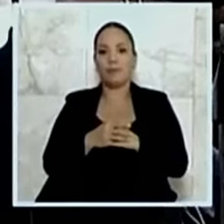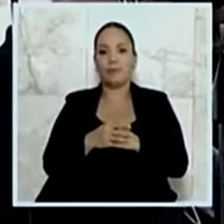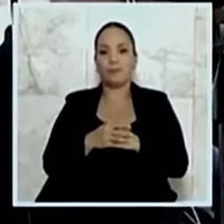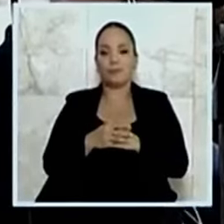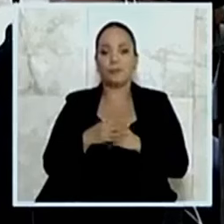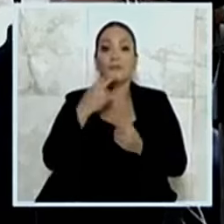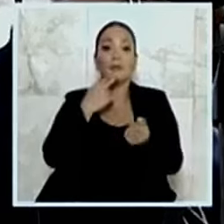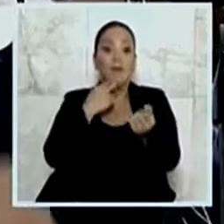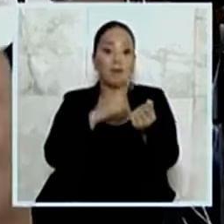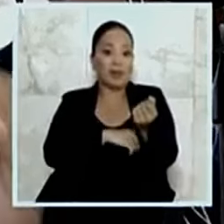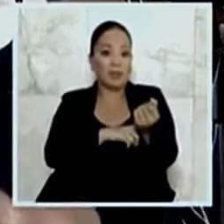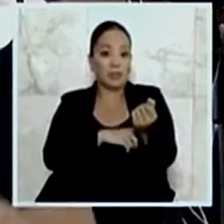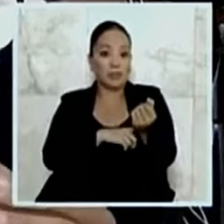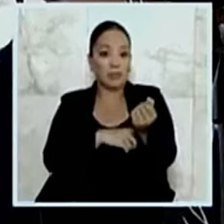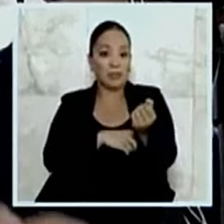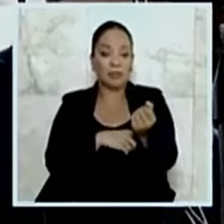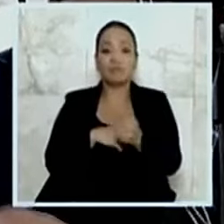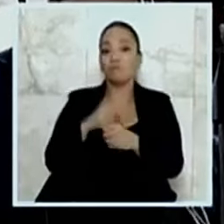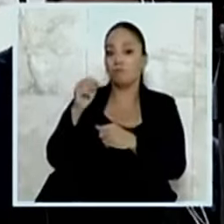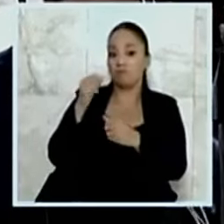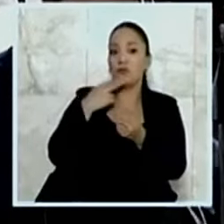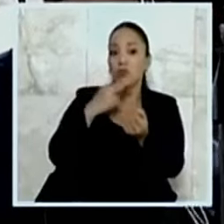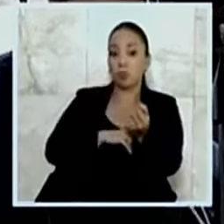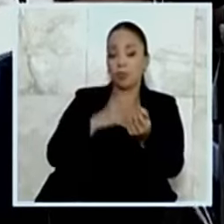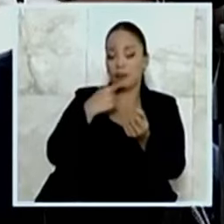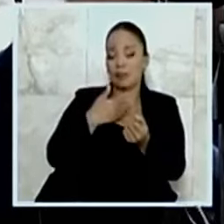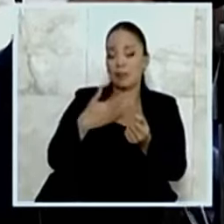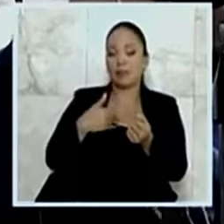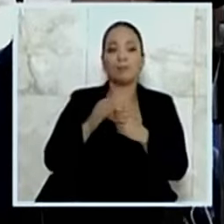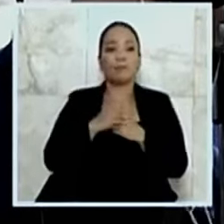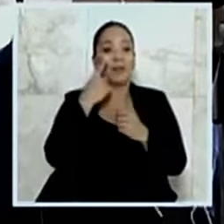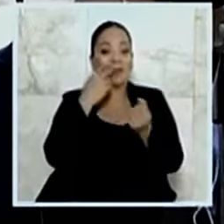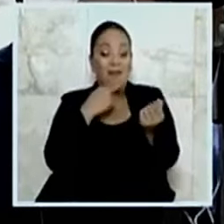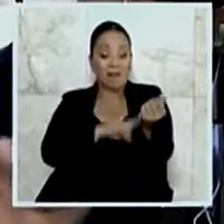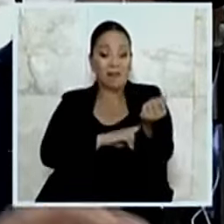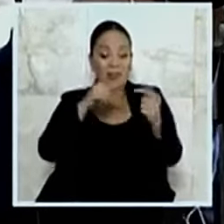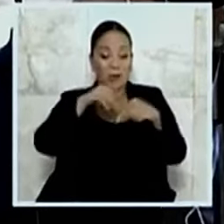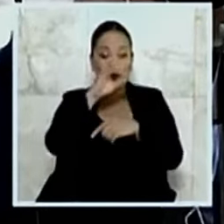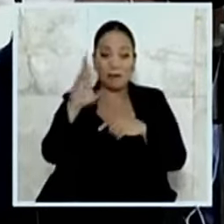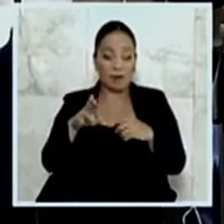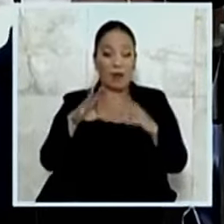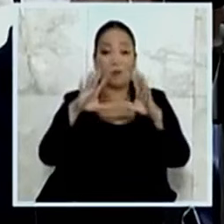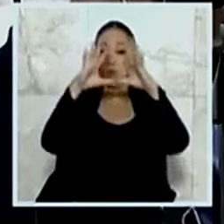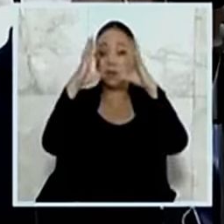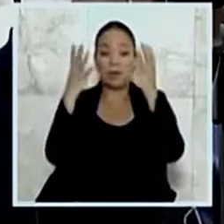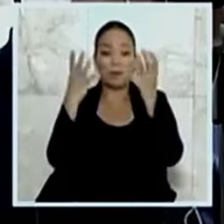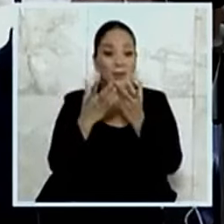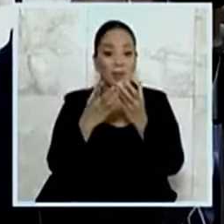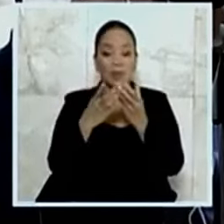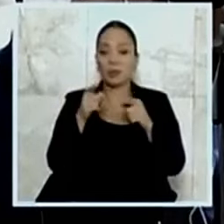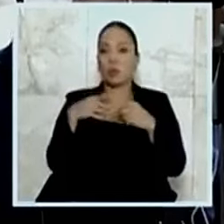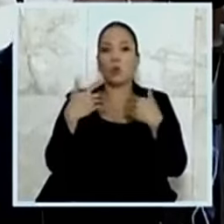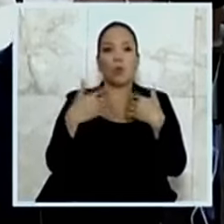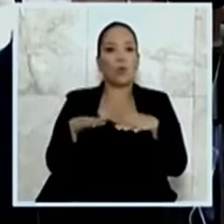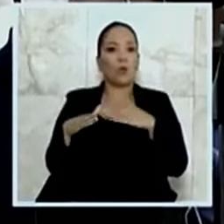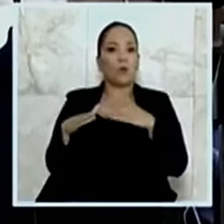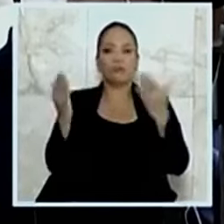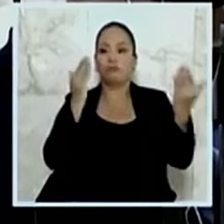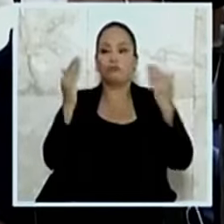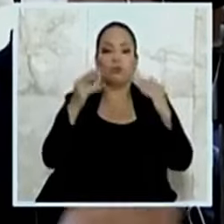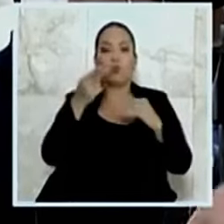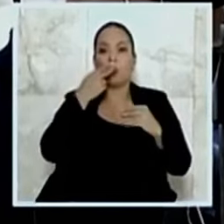van en contra de todas las medidas que le generan a la Caja del Seguro Social una afectación seriosísima. La diabetes en Costa Rica, azúcar, por